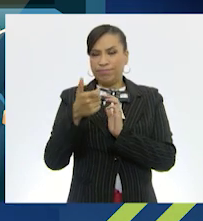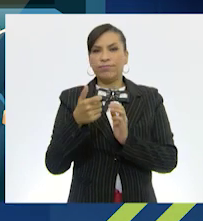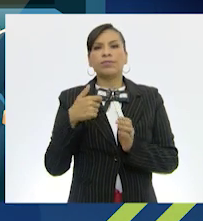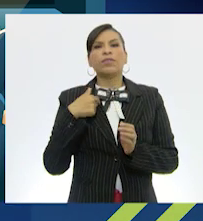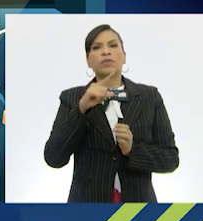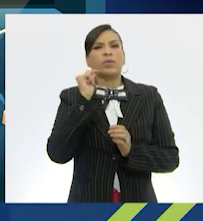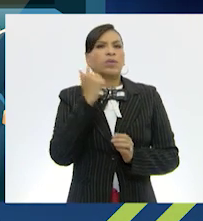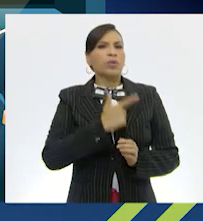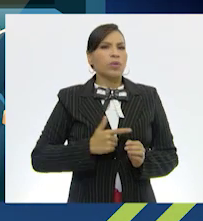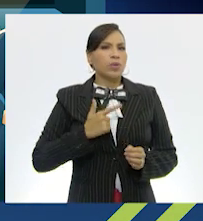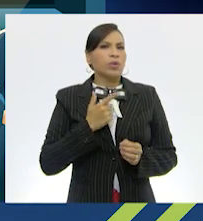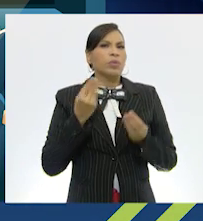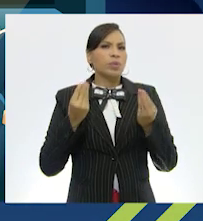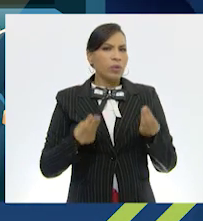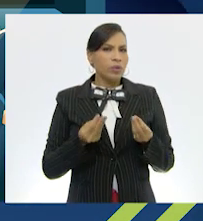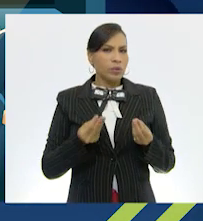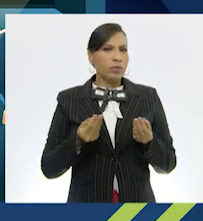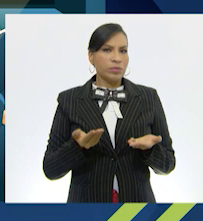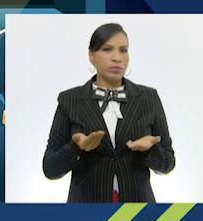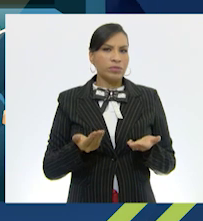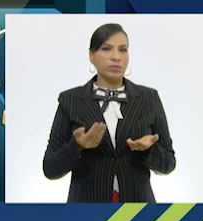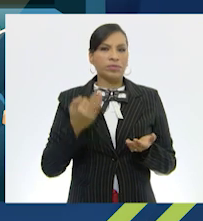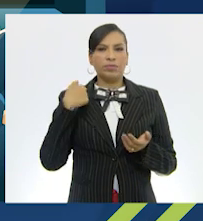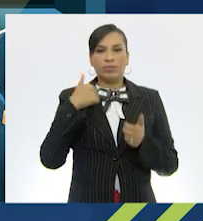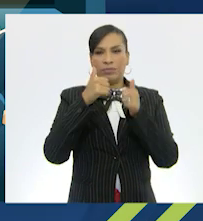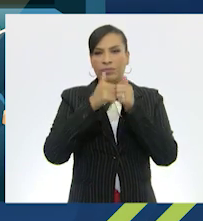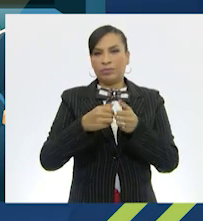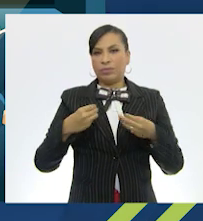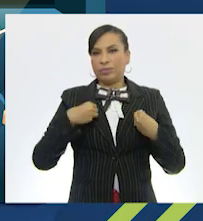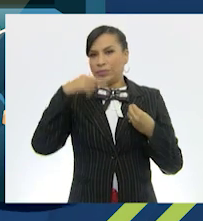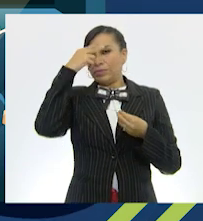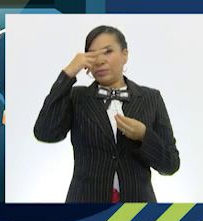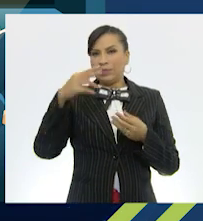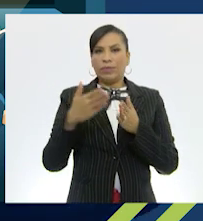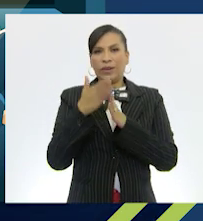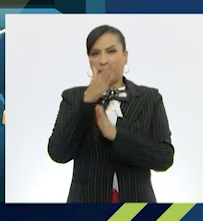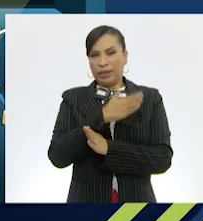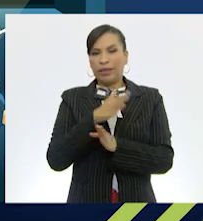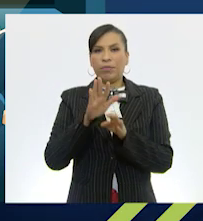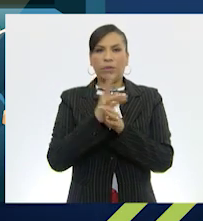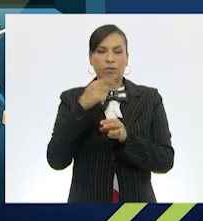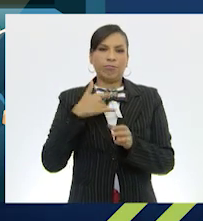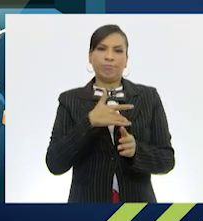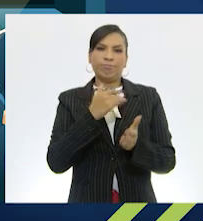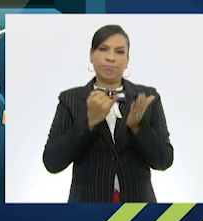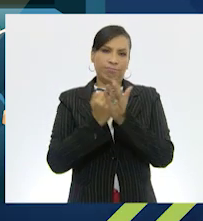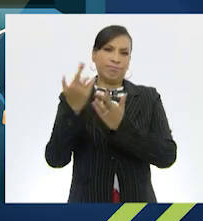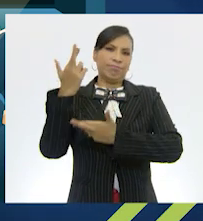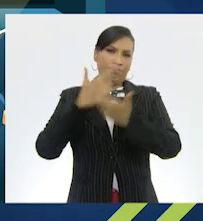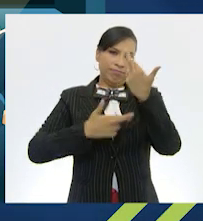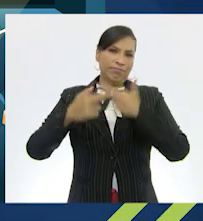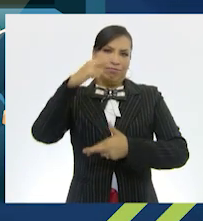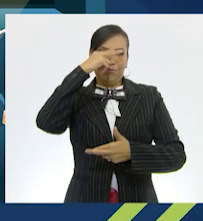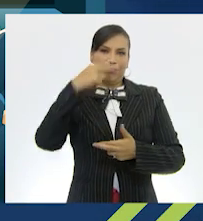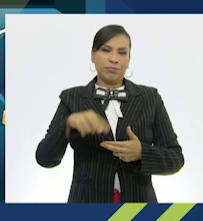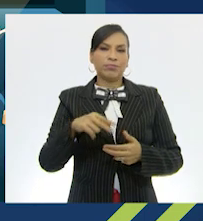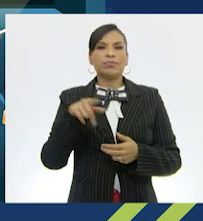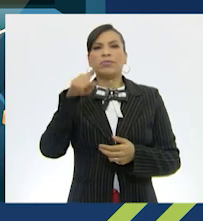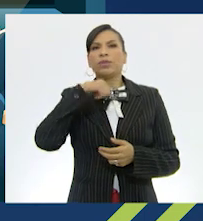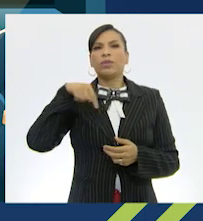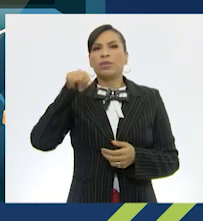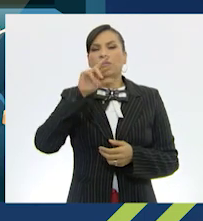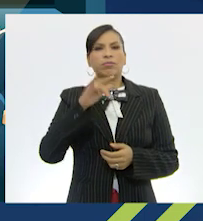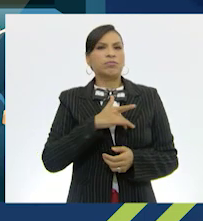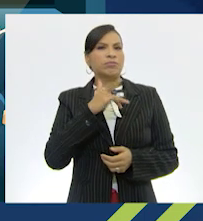me gustó mucho mi tiempo en México antes, ¿no? Entonces decidí de regresar. Nosotros no